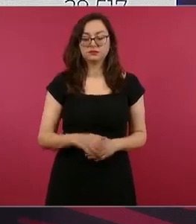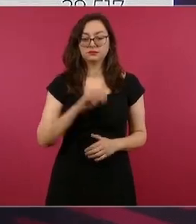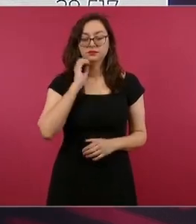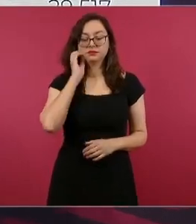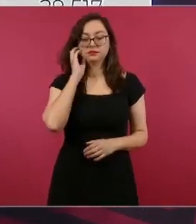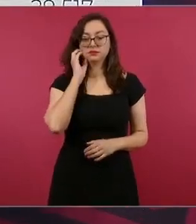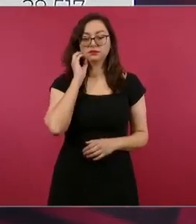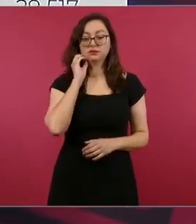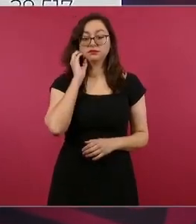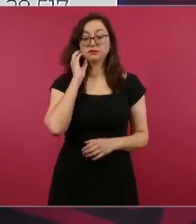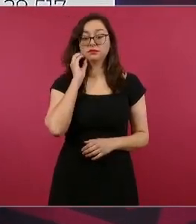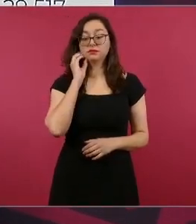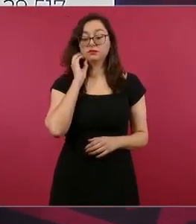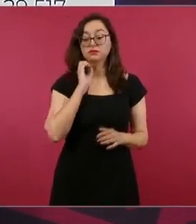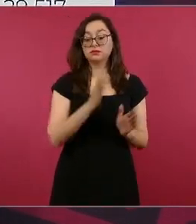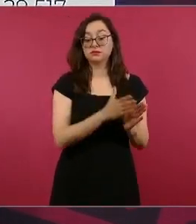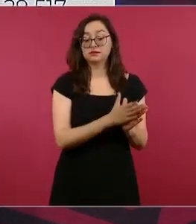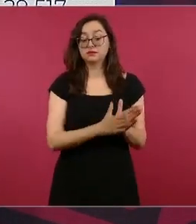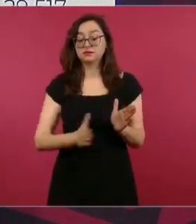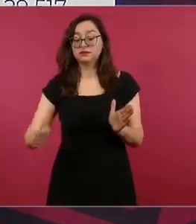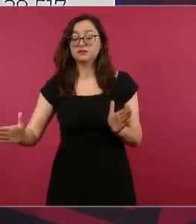Con pandemia,